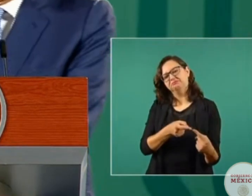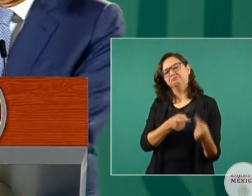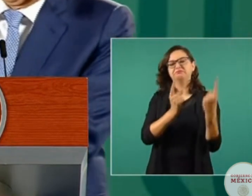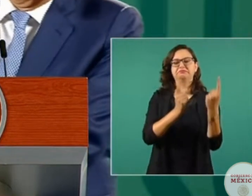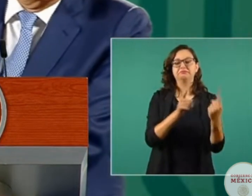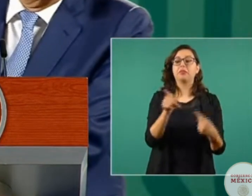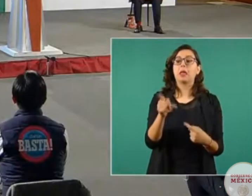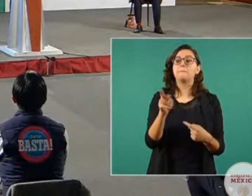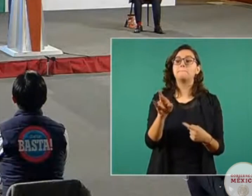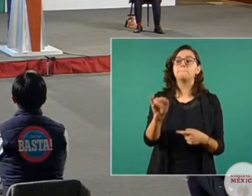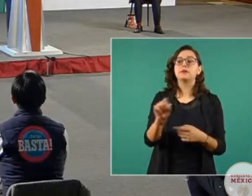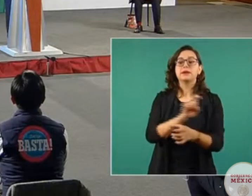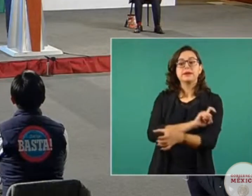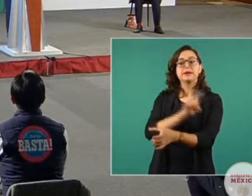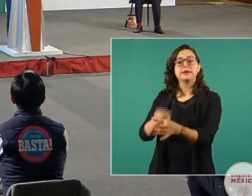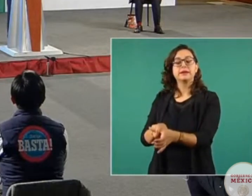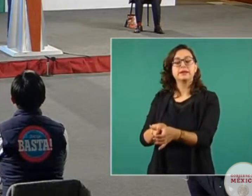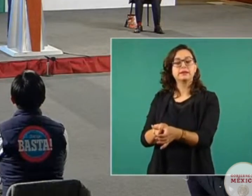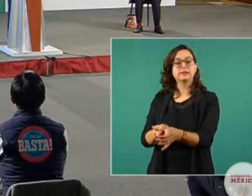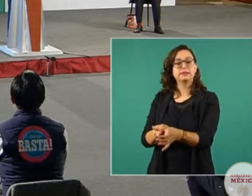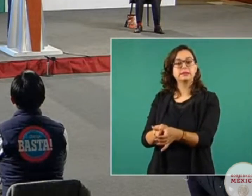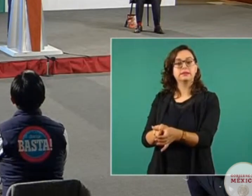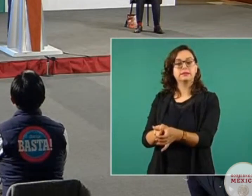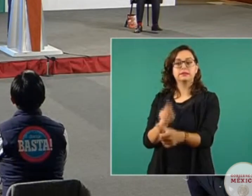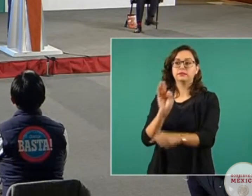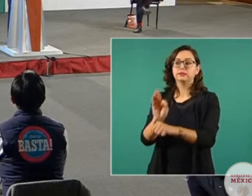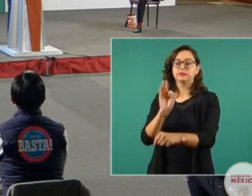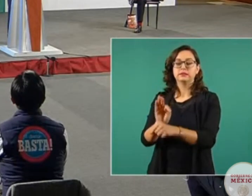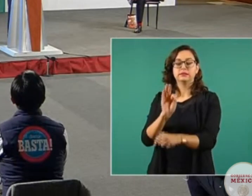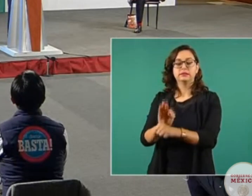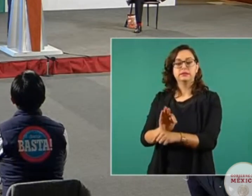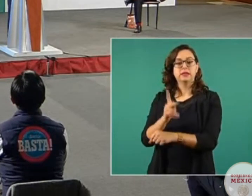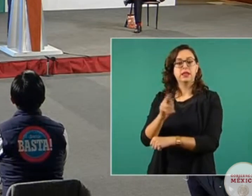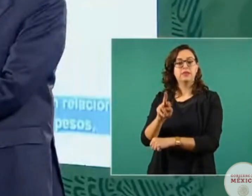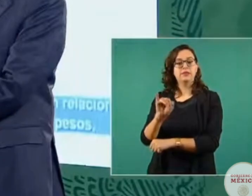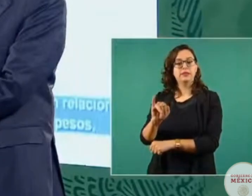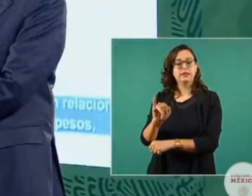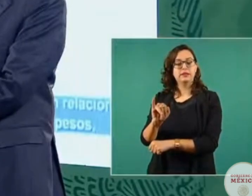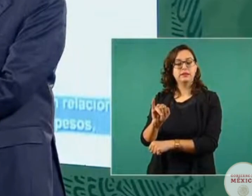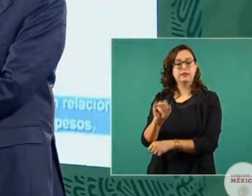y se convierte en vocero del PRI en la campaña.